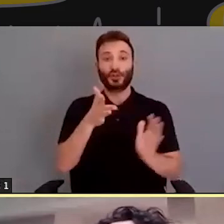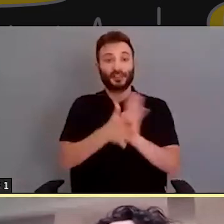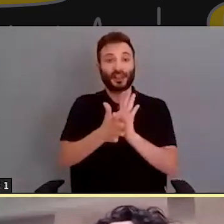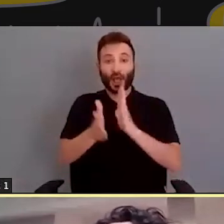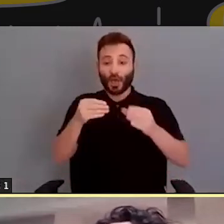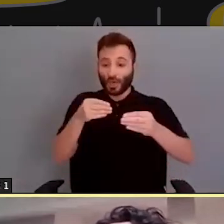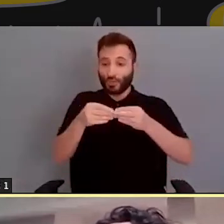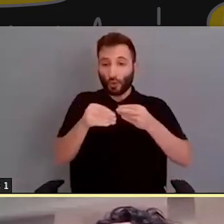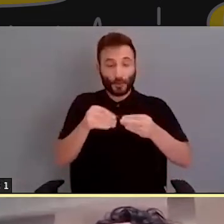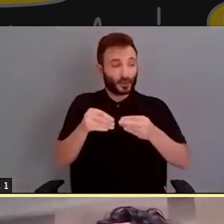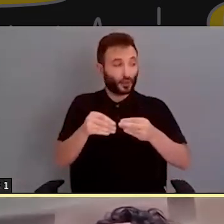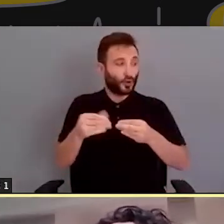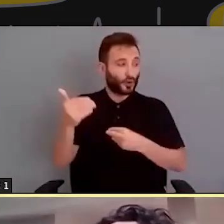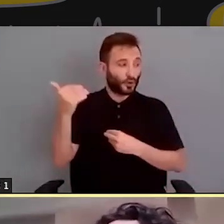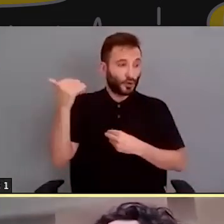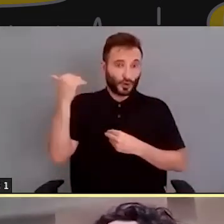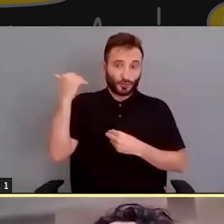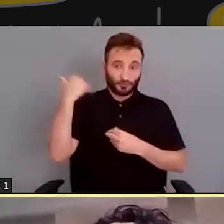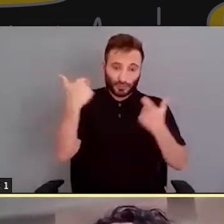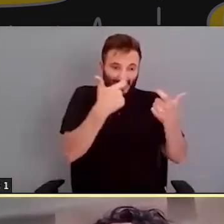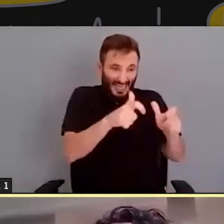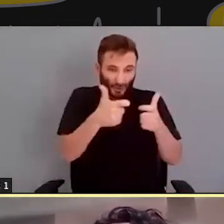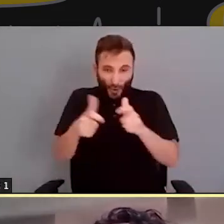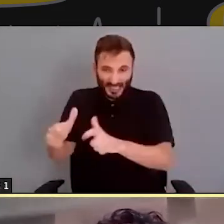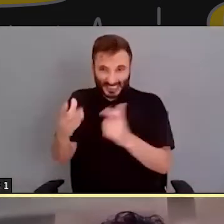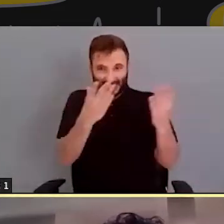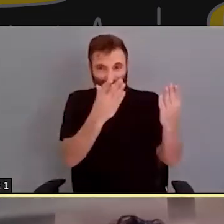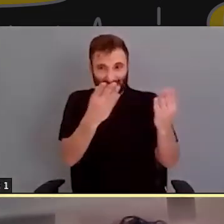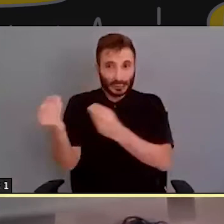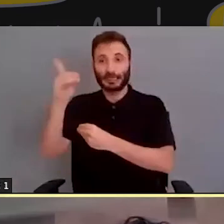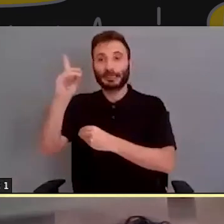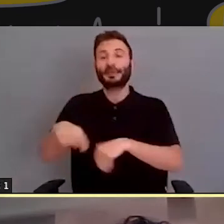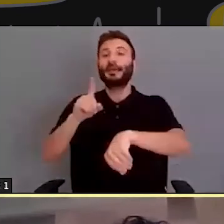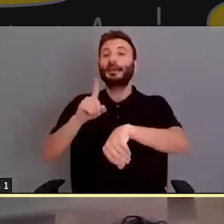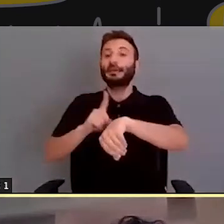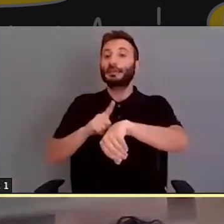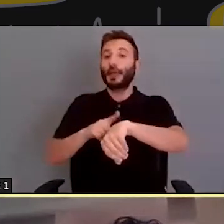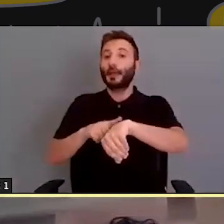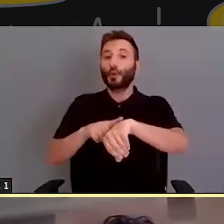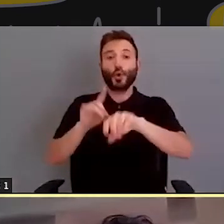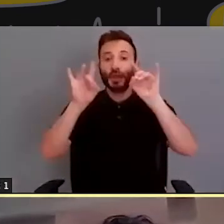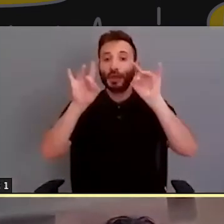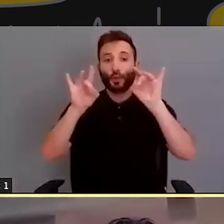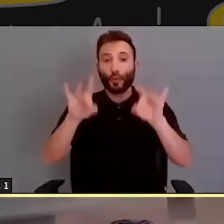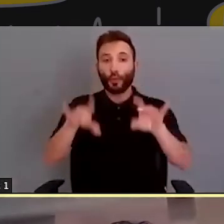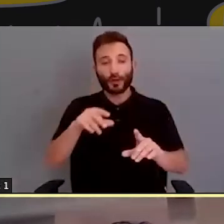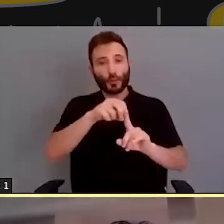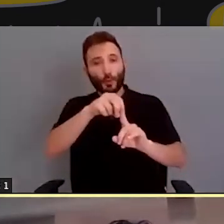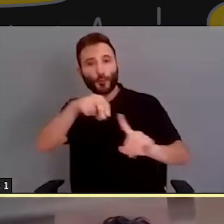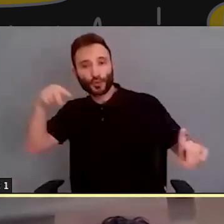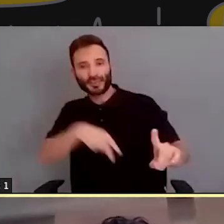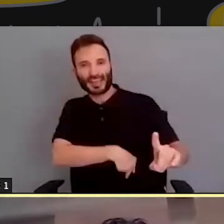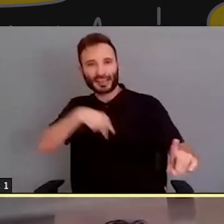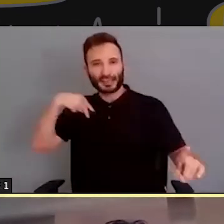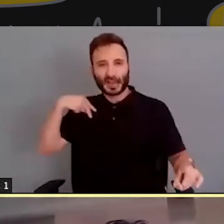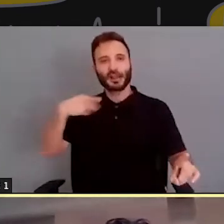montón de subsectores, pero al mismo tiempo pues tiene ese enfoque general, ese enfoque que quiere ser una guía,